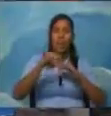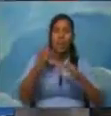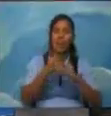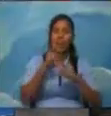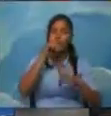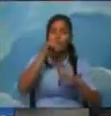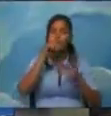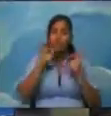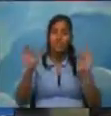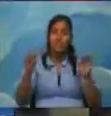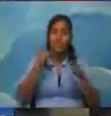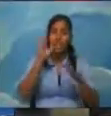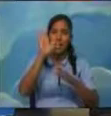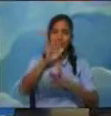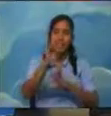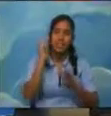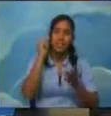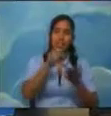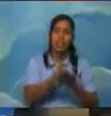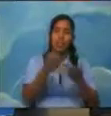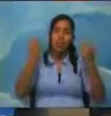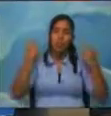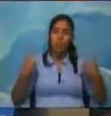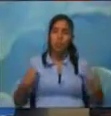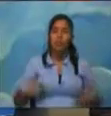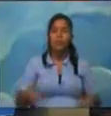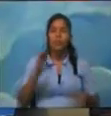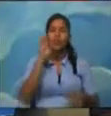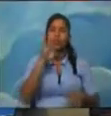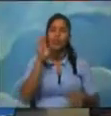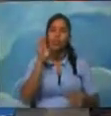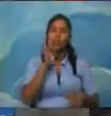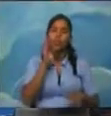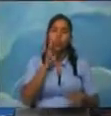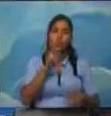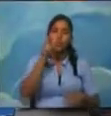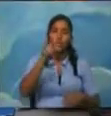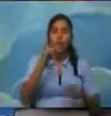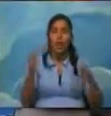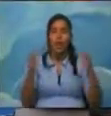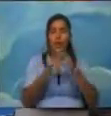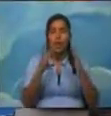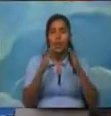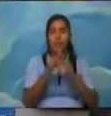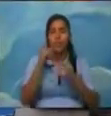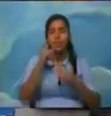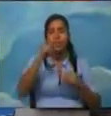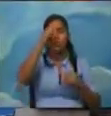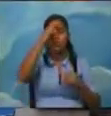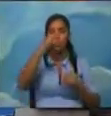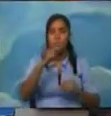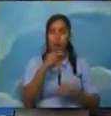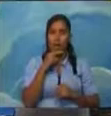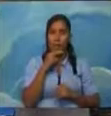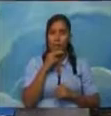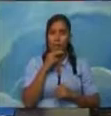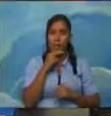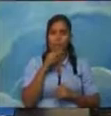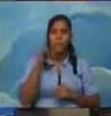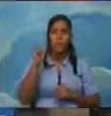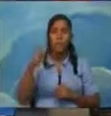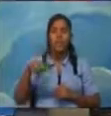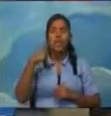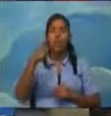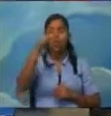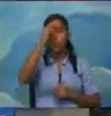gavilán. Y así llegó vestido de mendigo, volvió a la casa de su padre. Y